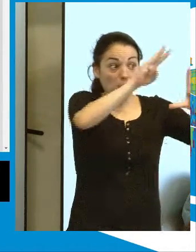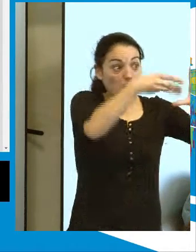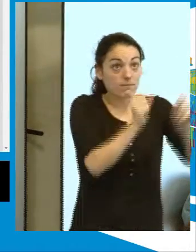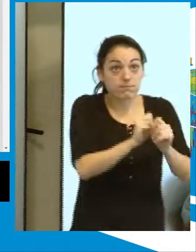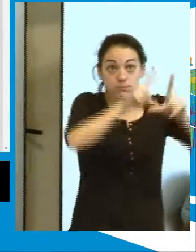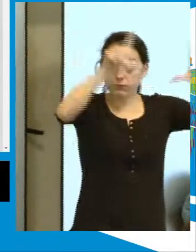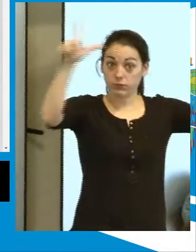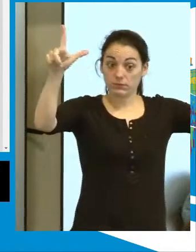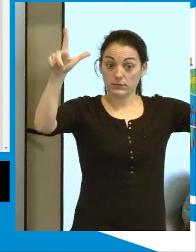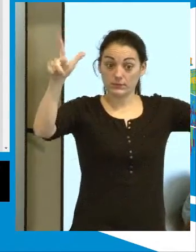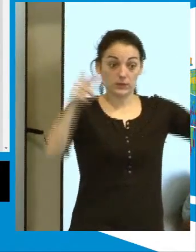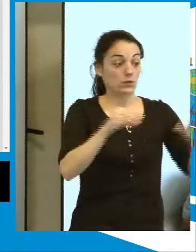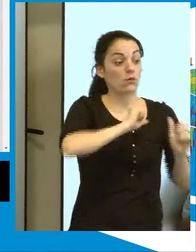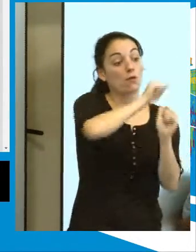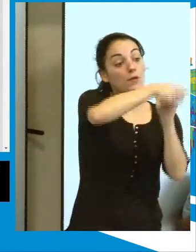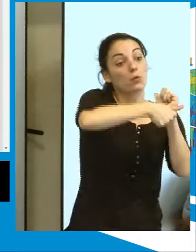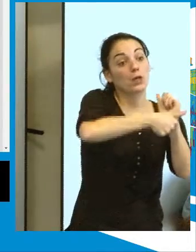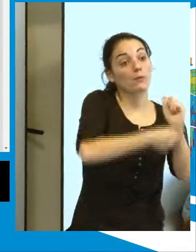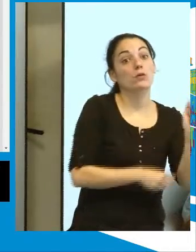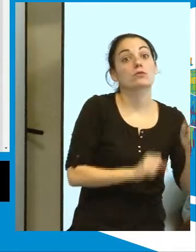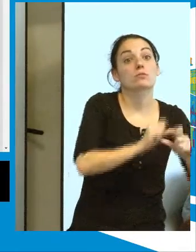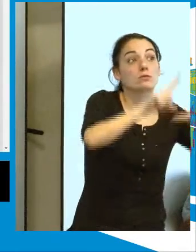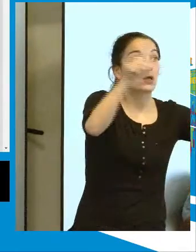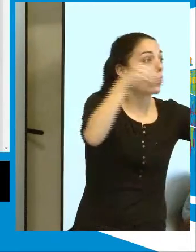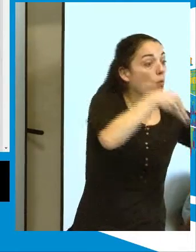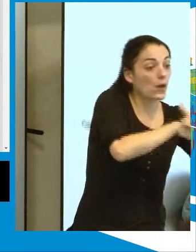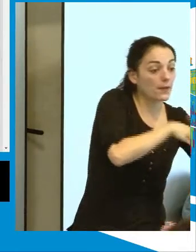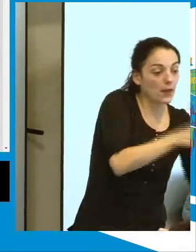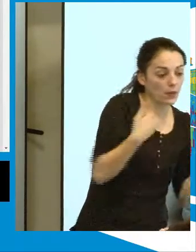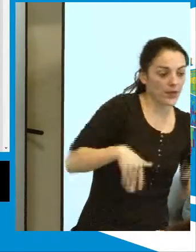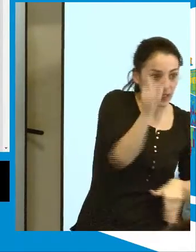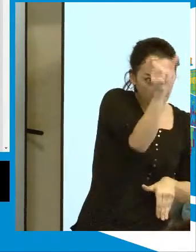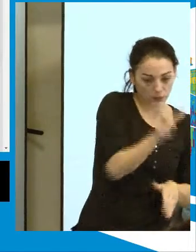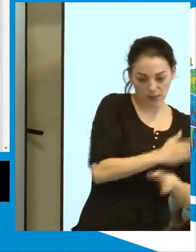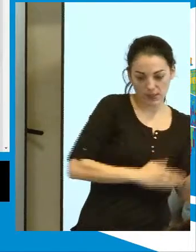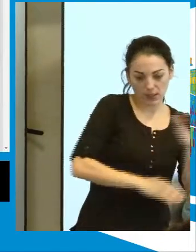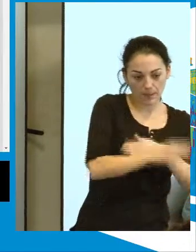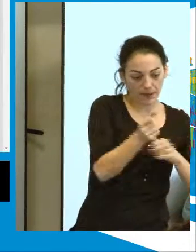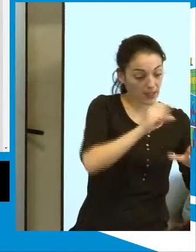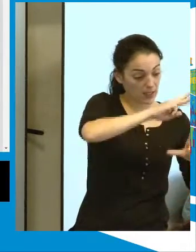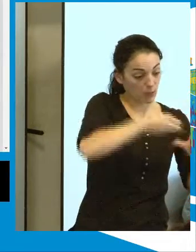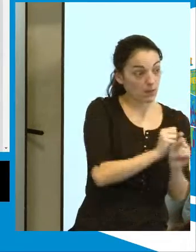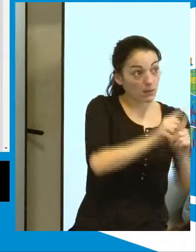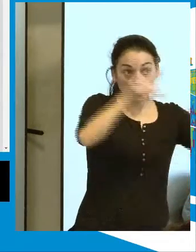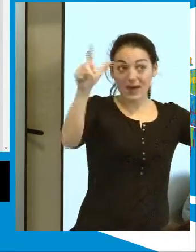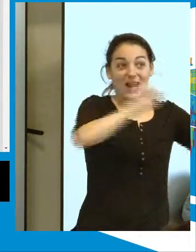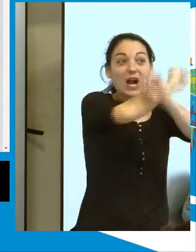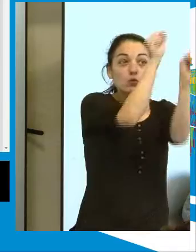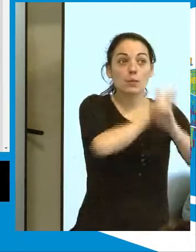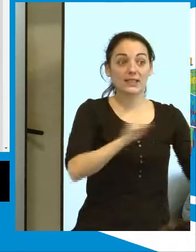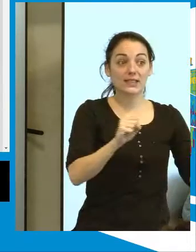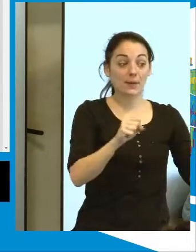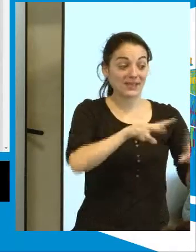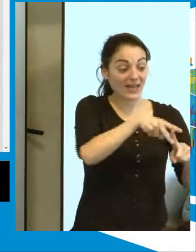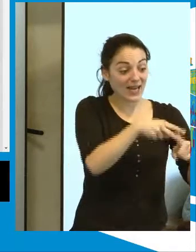lo configuremos, ya va a estar, digamos, guardado, y la persona con discapacidad, cada vez que abra la web, pues automáticamente va a tener